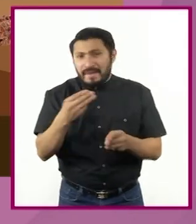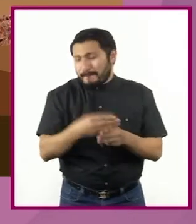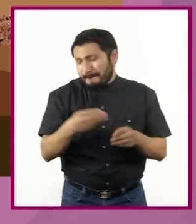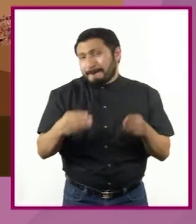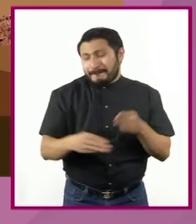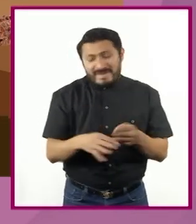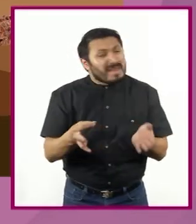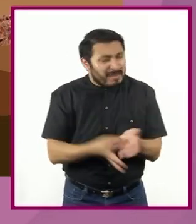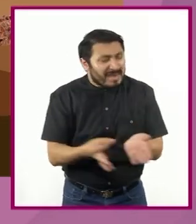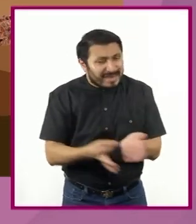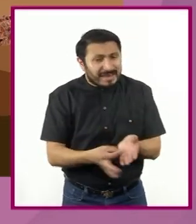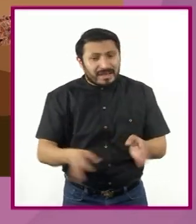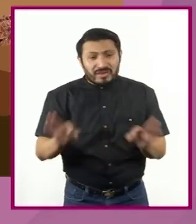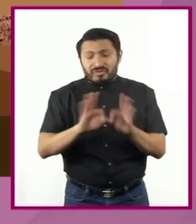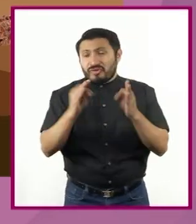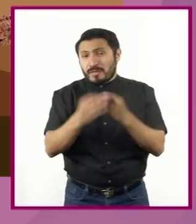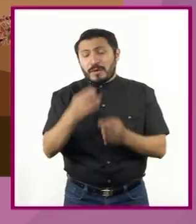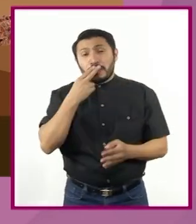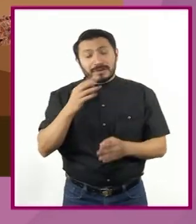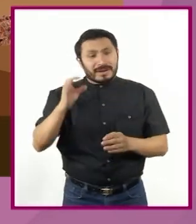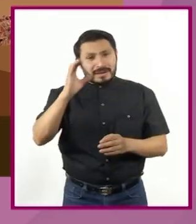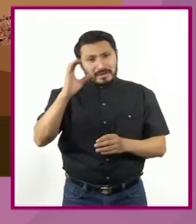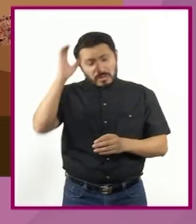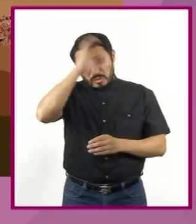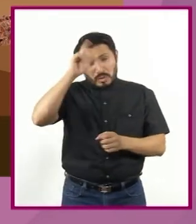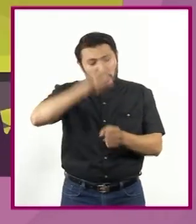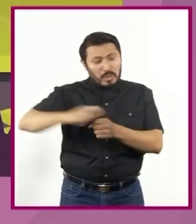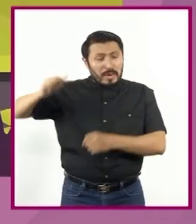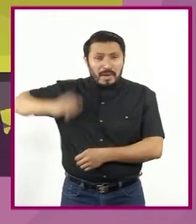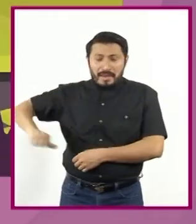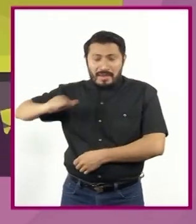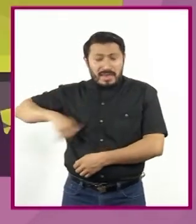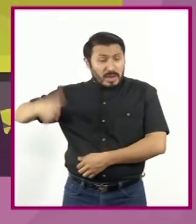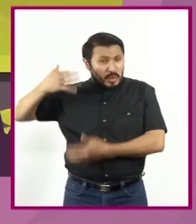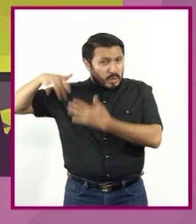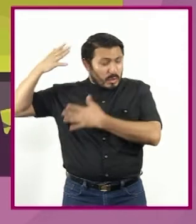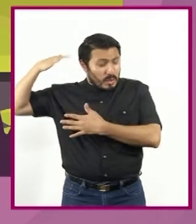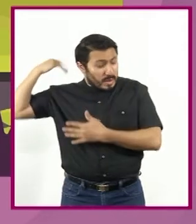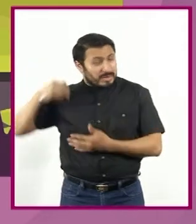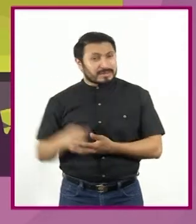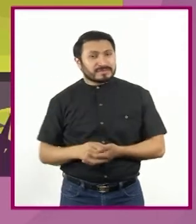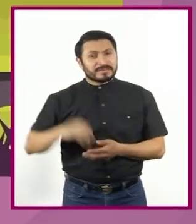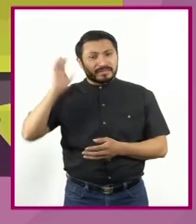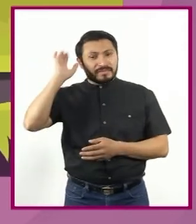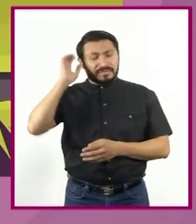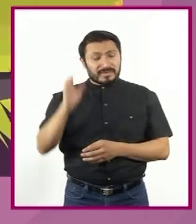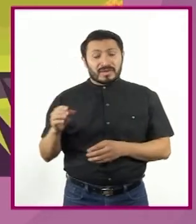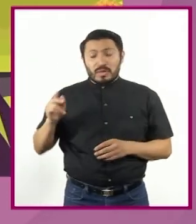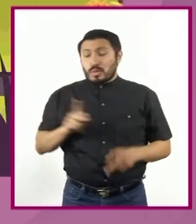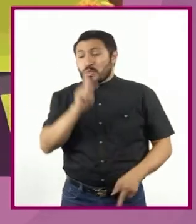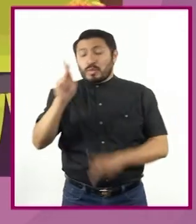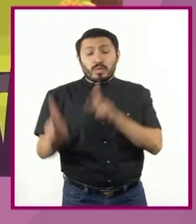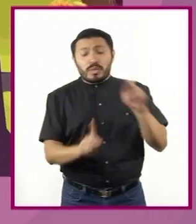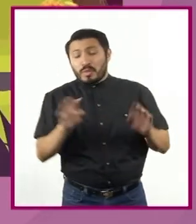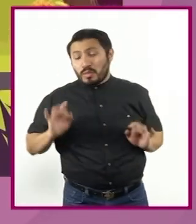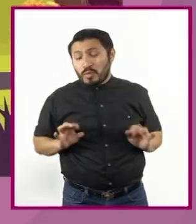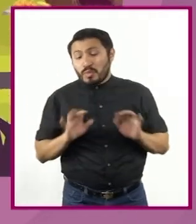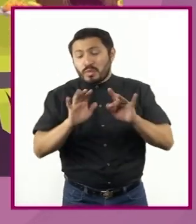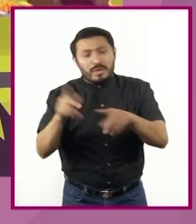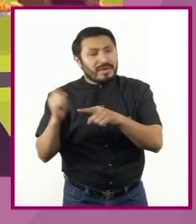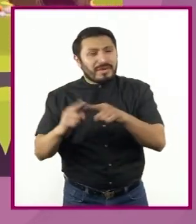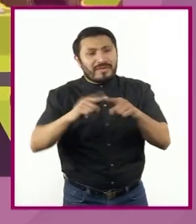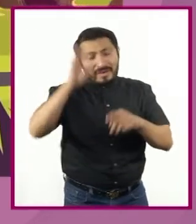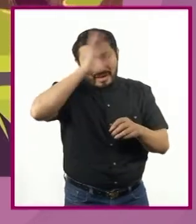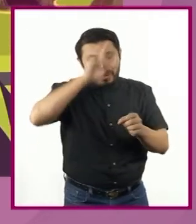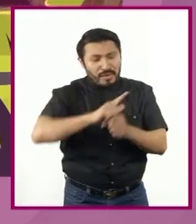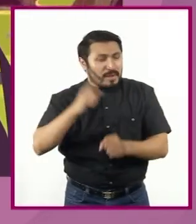de forma ornamental en civilizaciones antiguas. Durante las conquistas de estos pueblos, distintas civilizaciones se